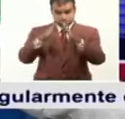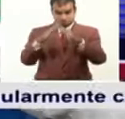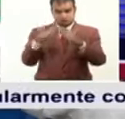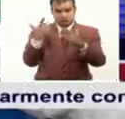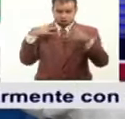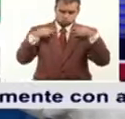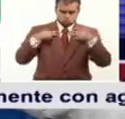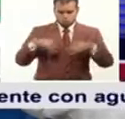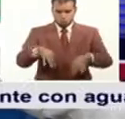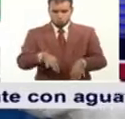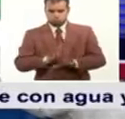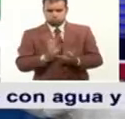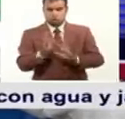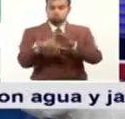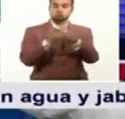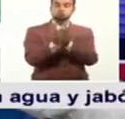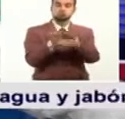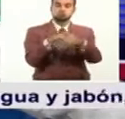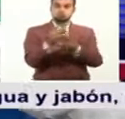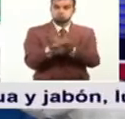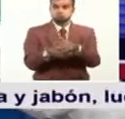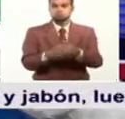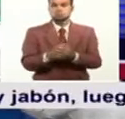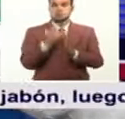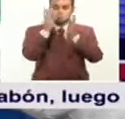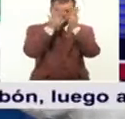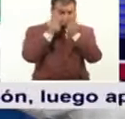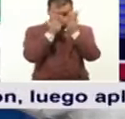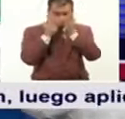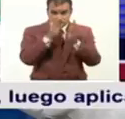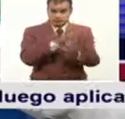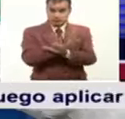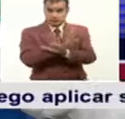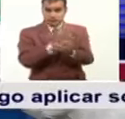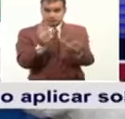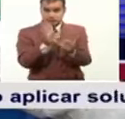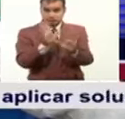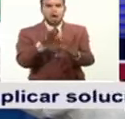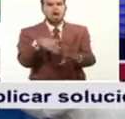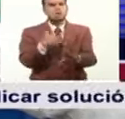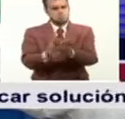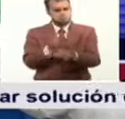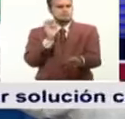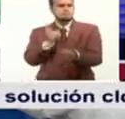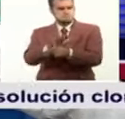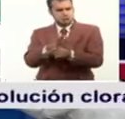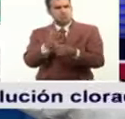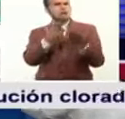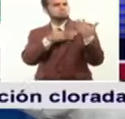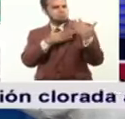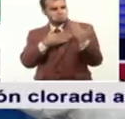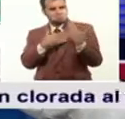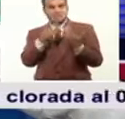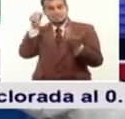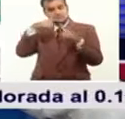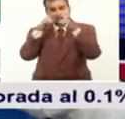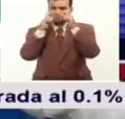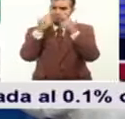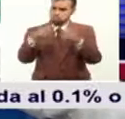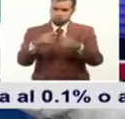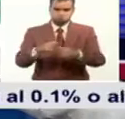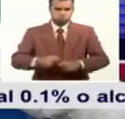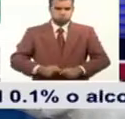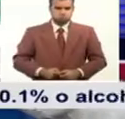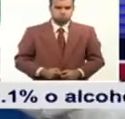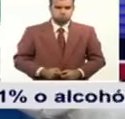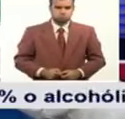manos, se lavan incluso la cara y después entonces compartimos, y si es posible, con el nasobuco. Porque realmente